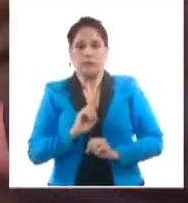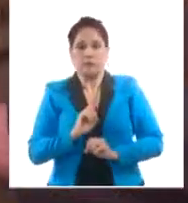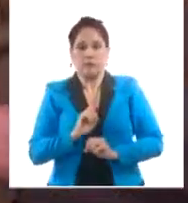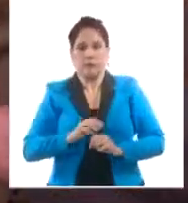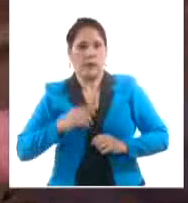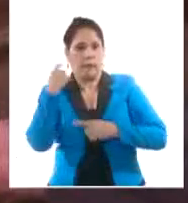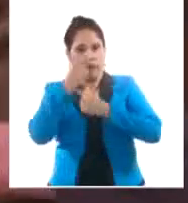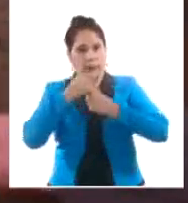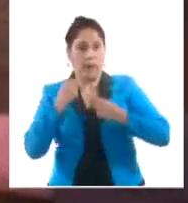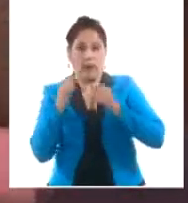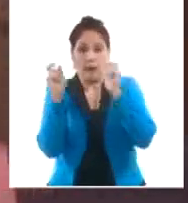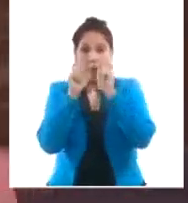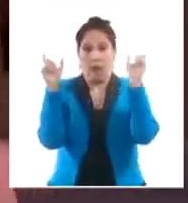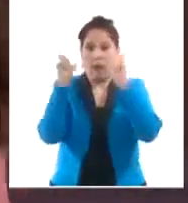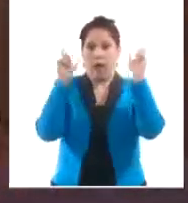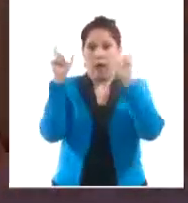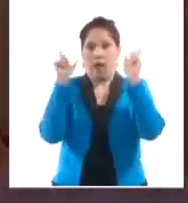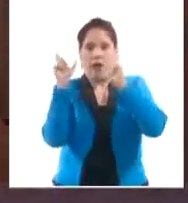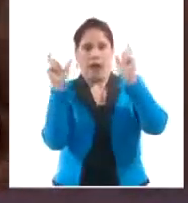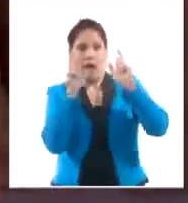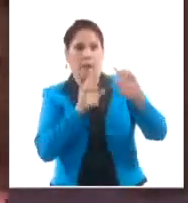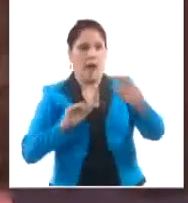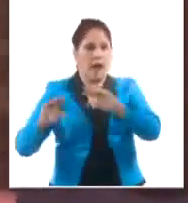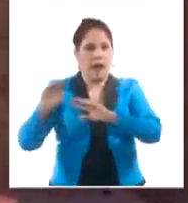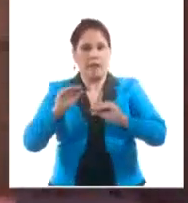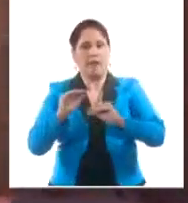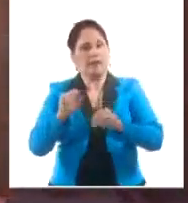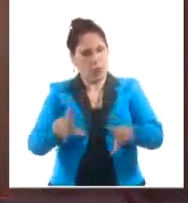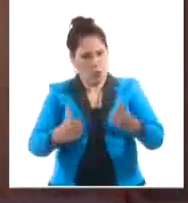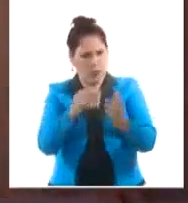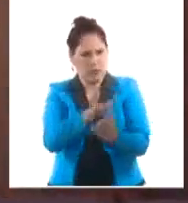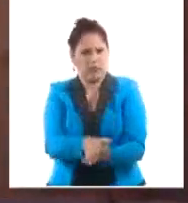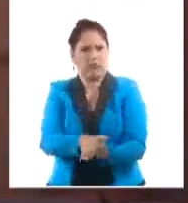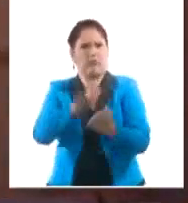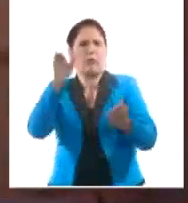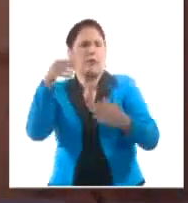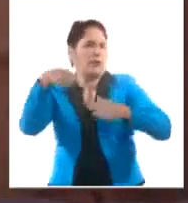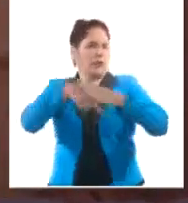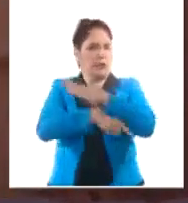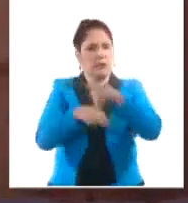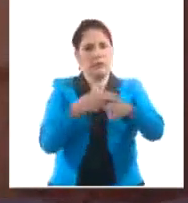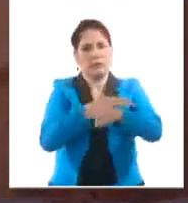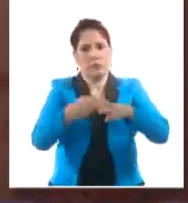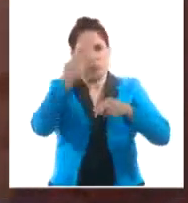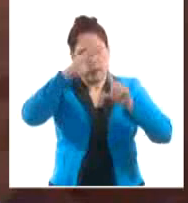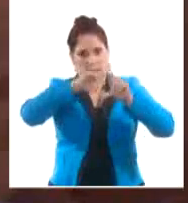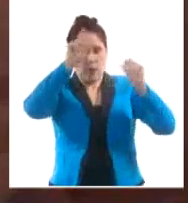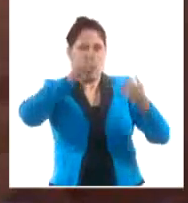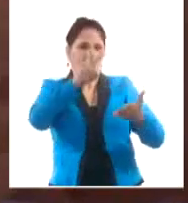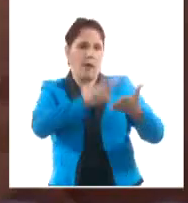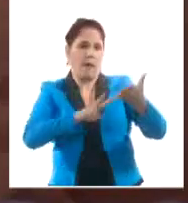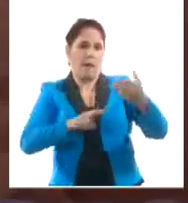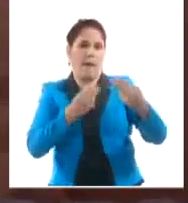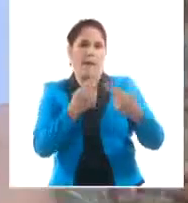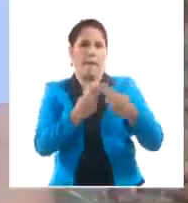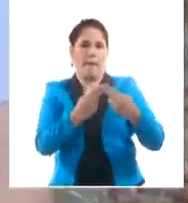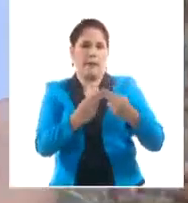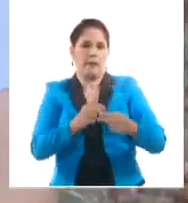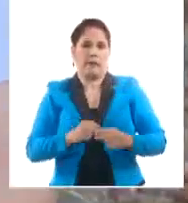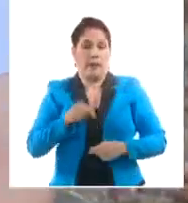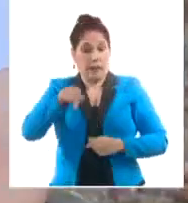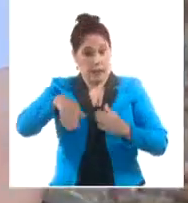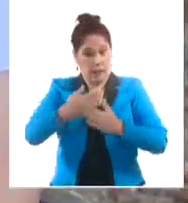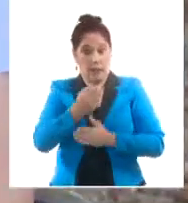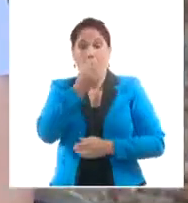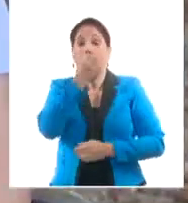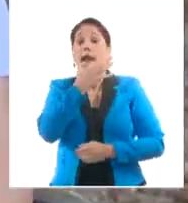este pionero conmovió a todos a su alrededor y hará que cumpla su promesa de profundizar en la historia y leer a nuestros mártires. Ese día